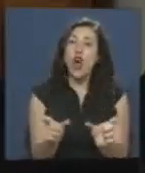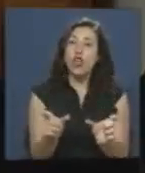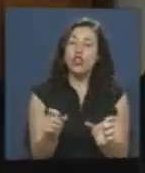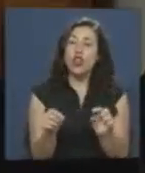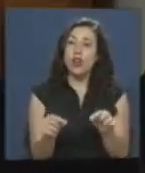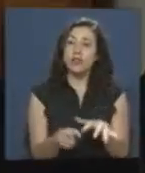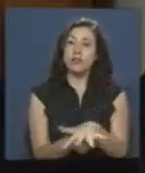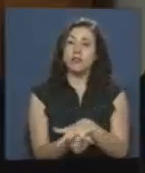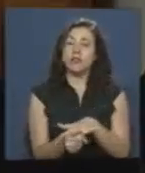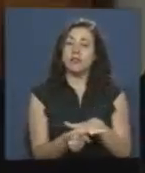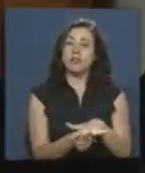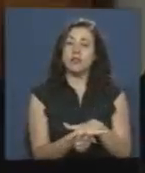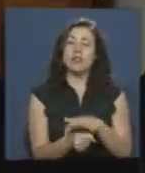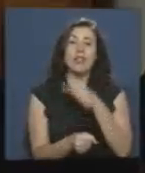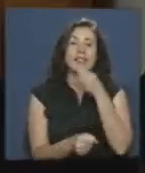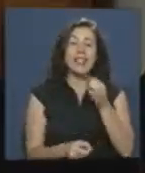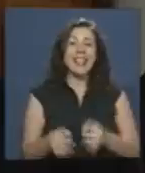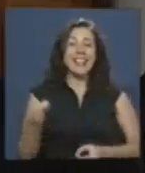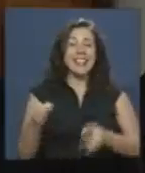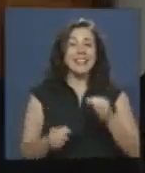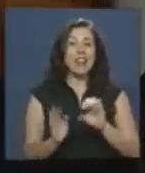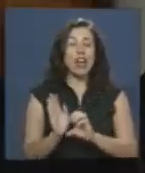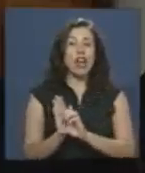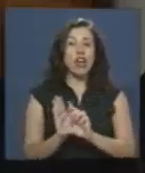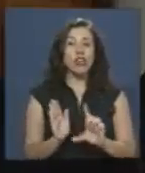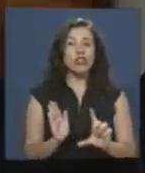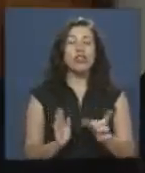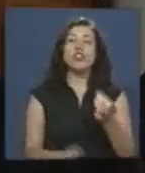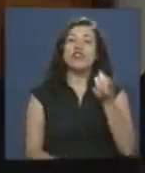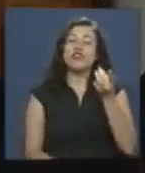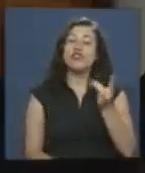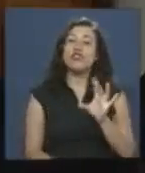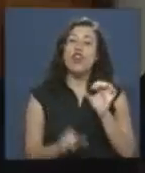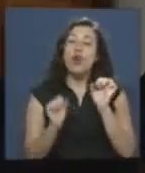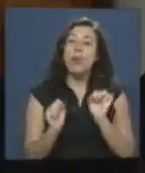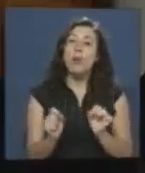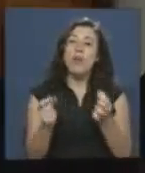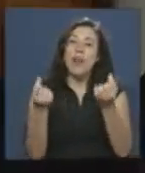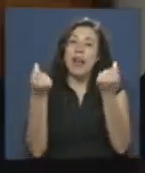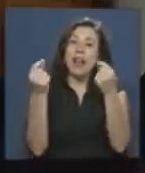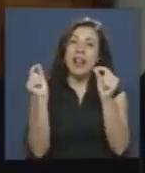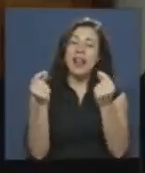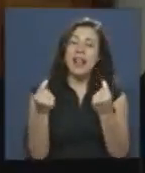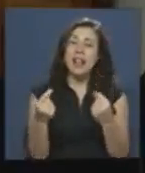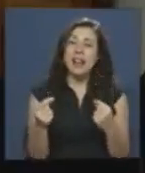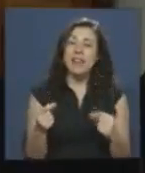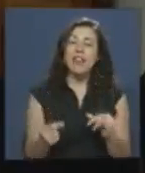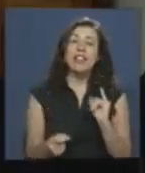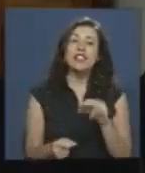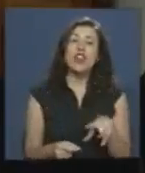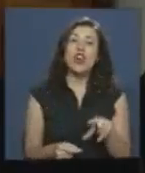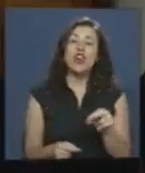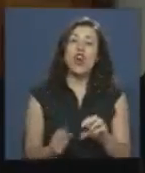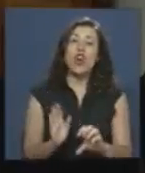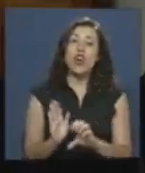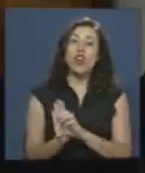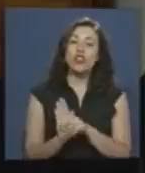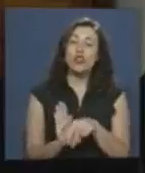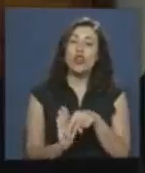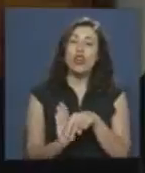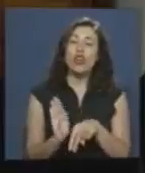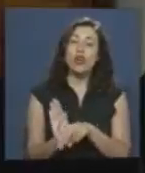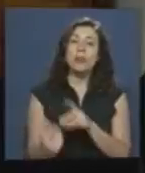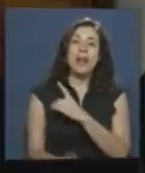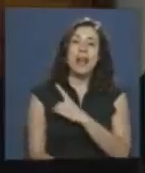irregular, disponiendo que este Tribunal Constitucional solo podrá revisar la constitucionalidad de las normas que